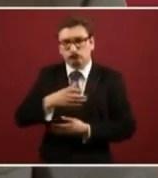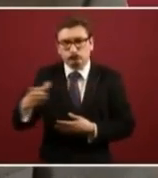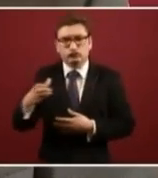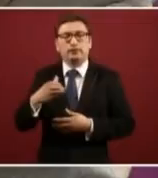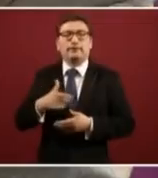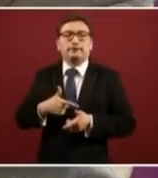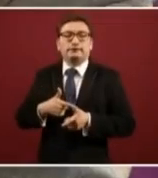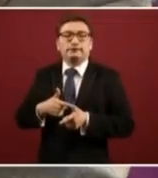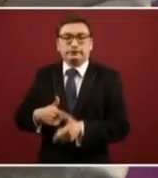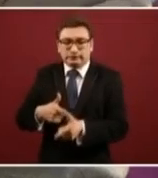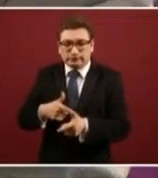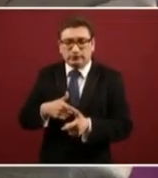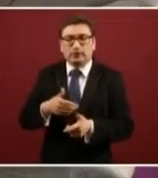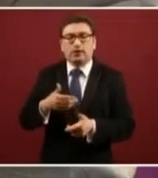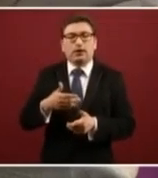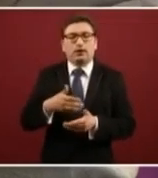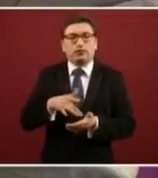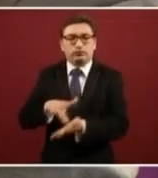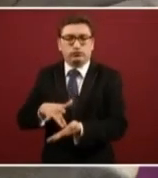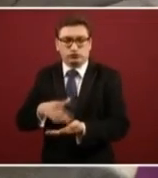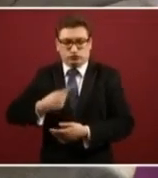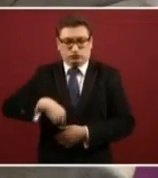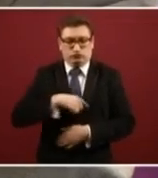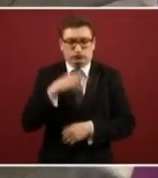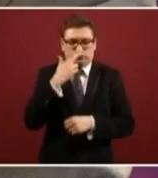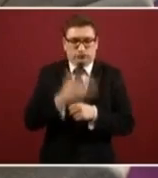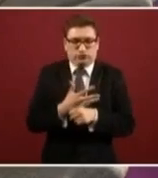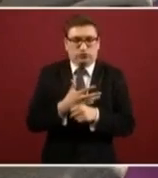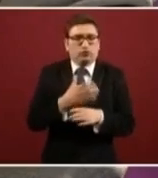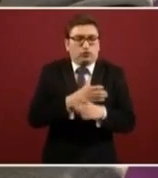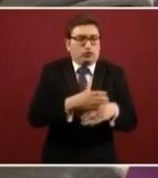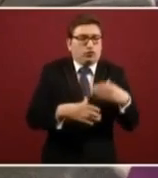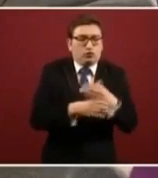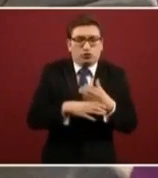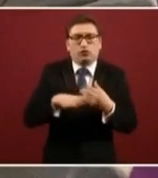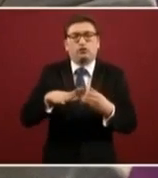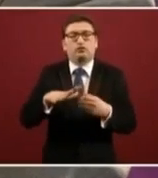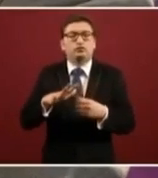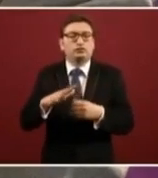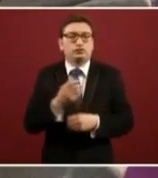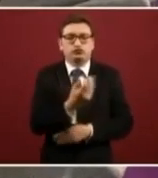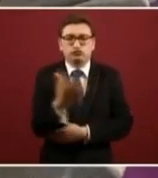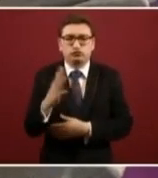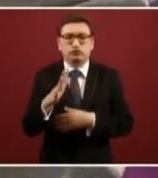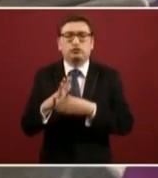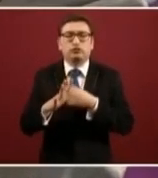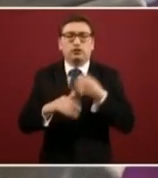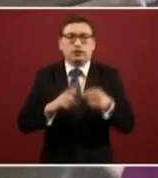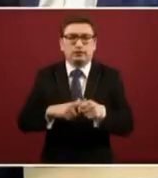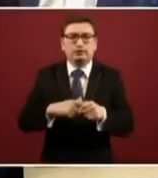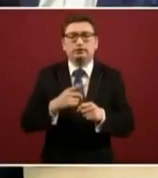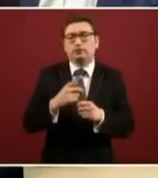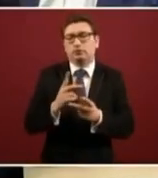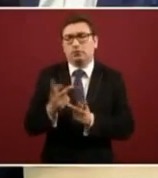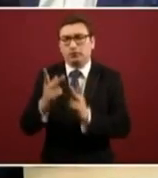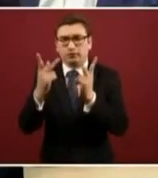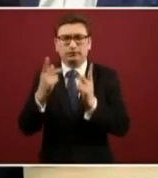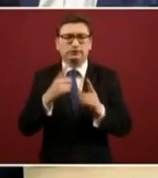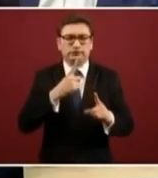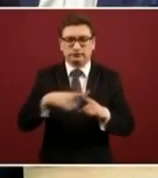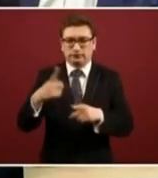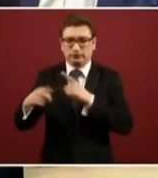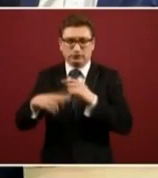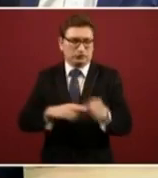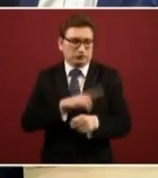porque también tenemos que ser más responsables con los recursos naturales. Hemos determinado claramente que vamos